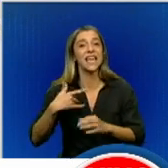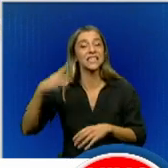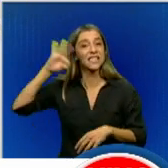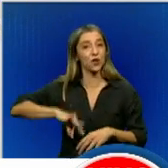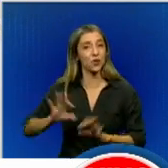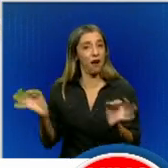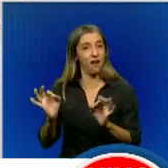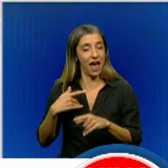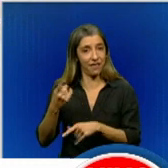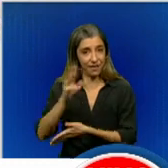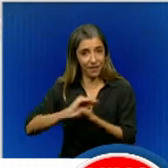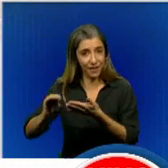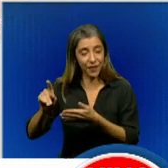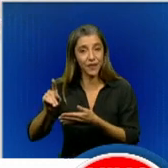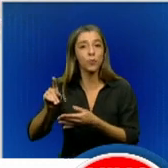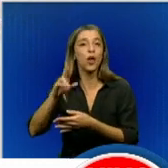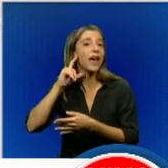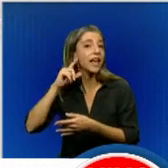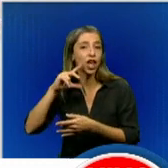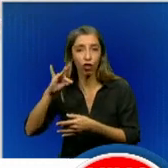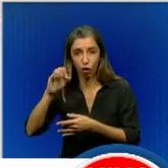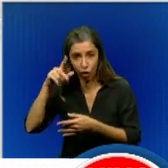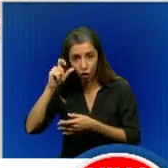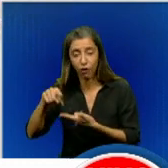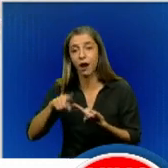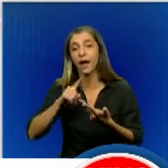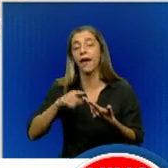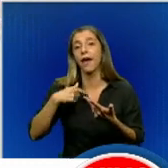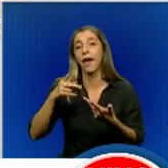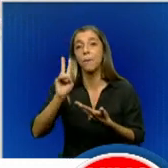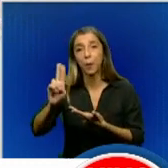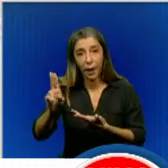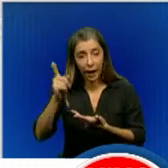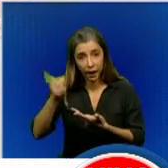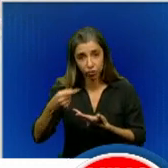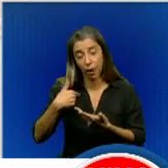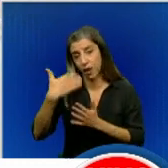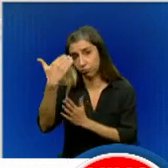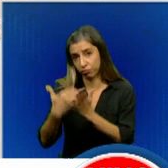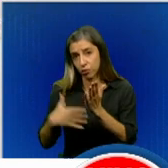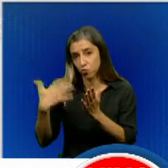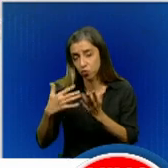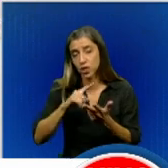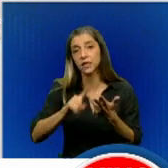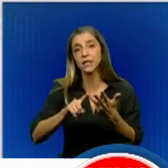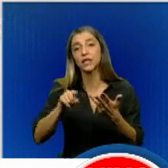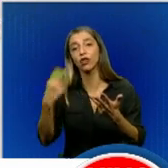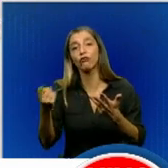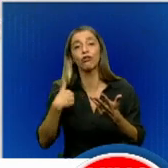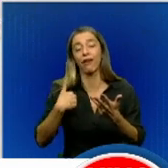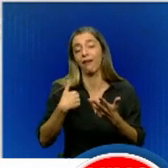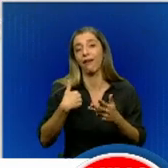en cuestiones de privilegio que hay muchas y también varios apartamentos de reglamento que habíamos